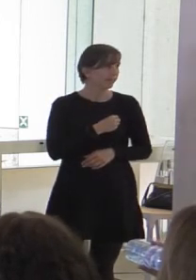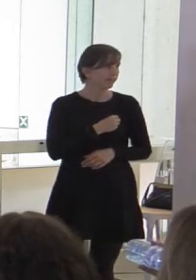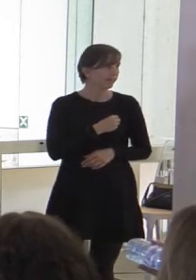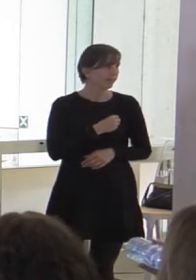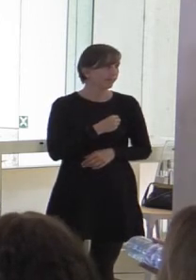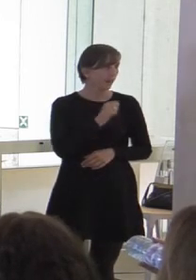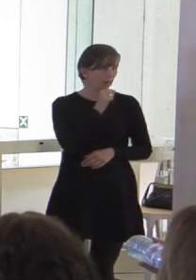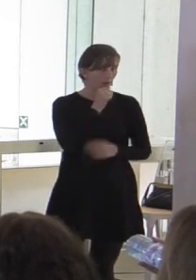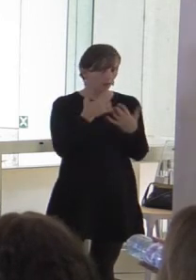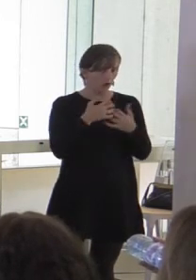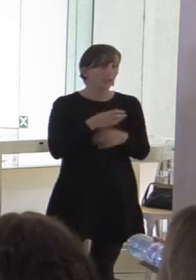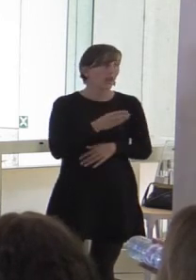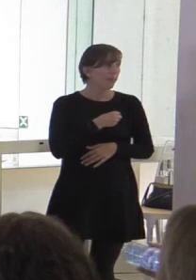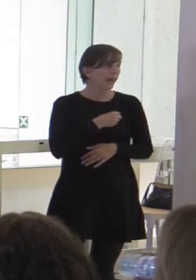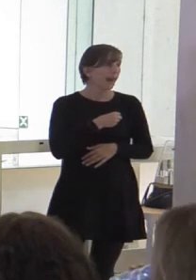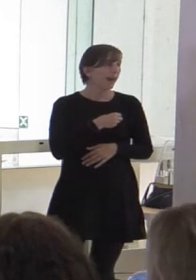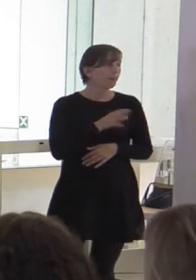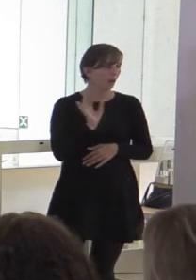Sí. Por desgracia